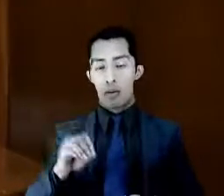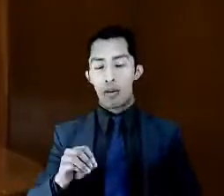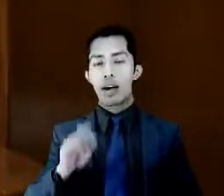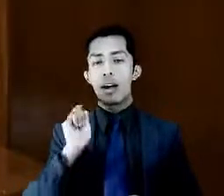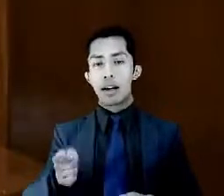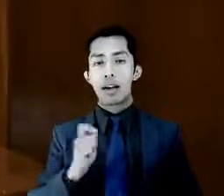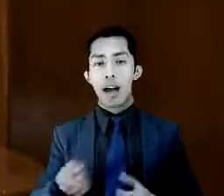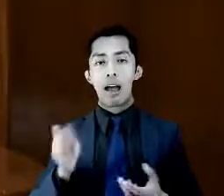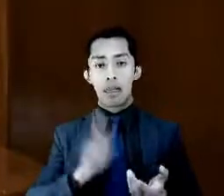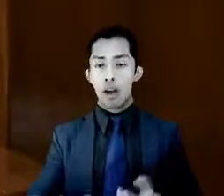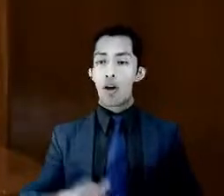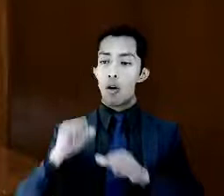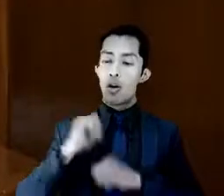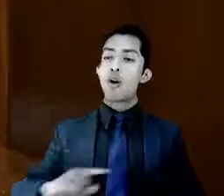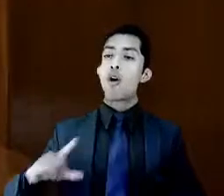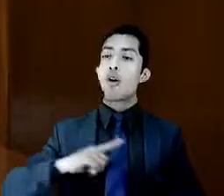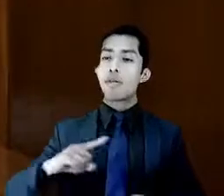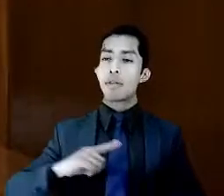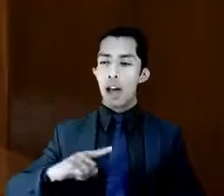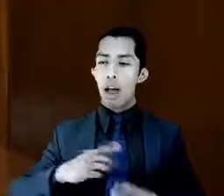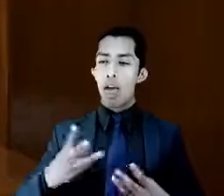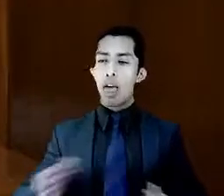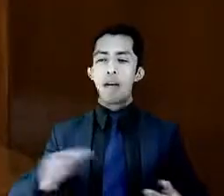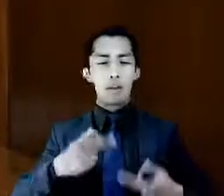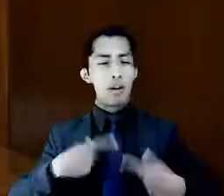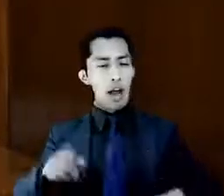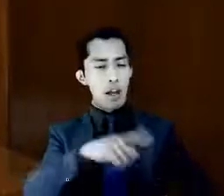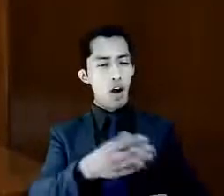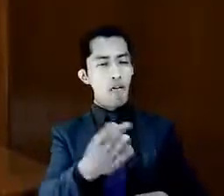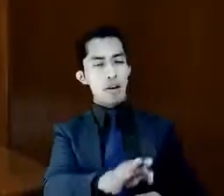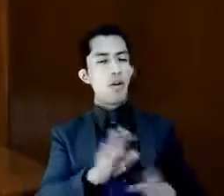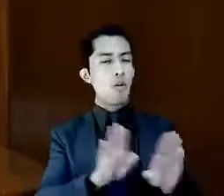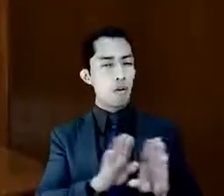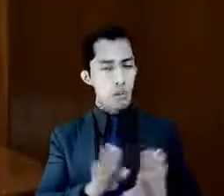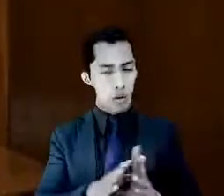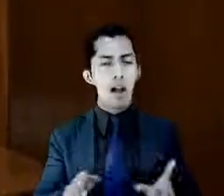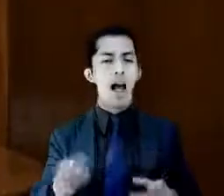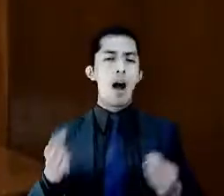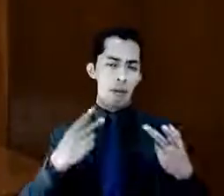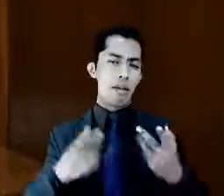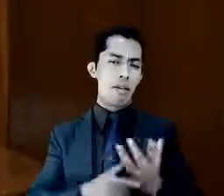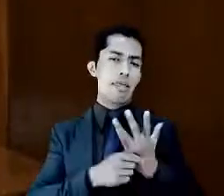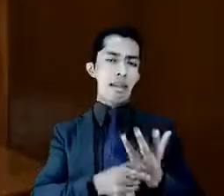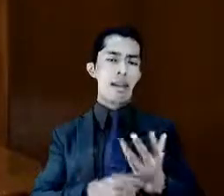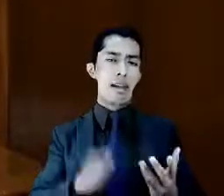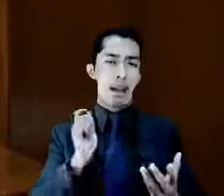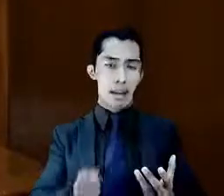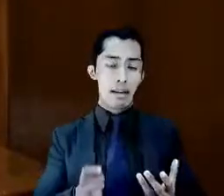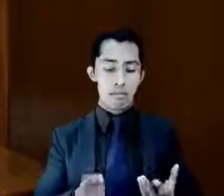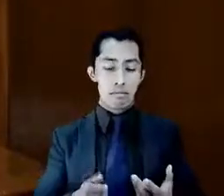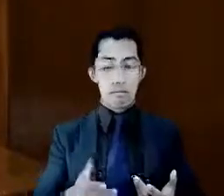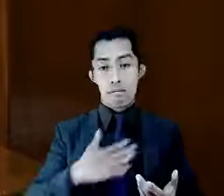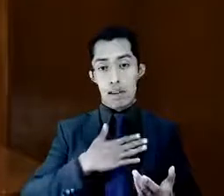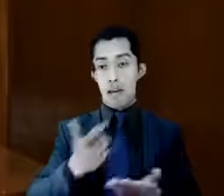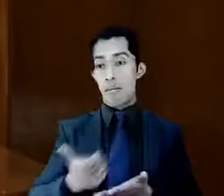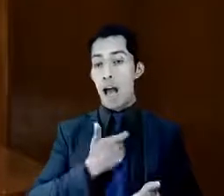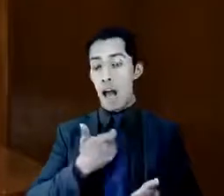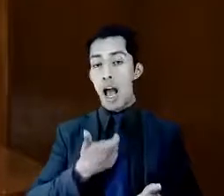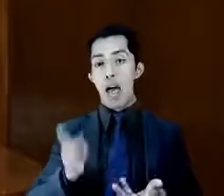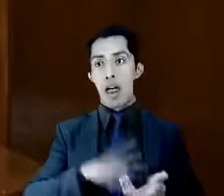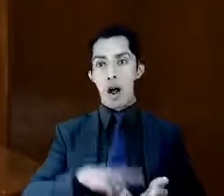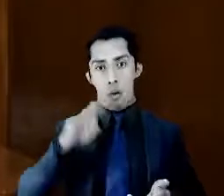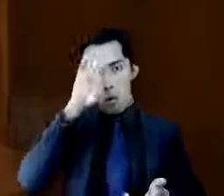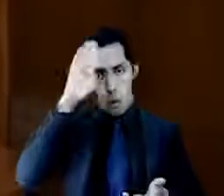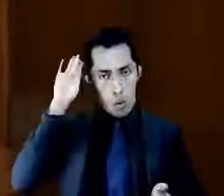el dispendio del gobierno ofende al pueblo. Hay quien argumenta que en defensa de sus sueldos extravagantes y